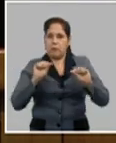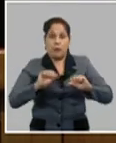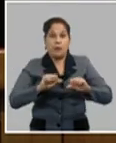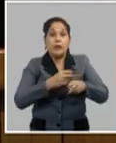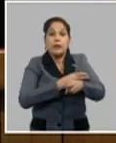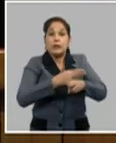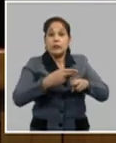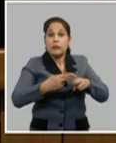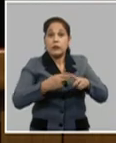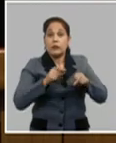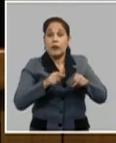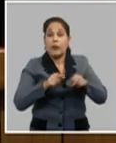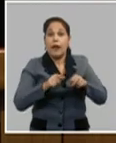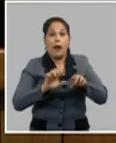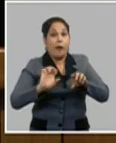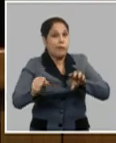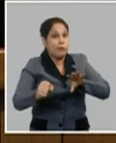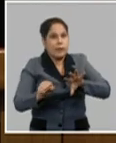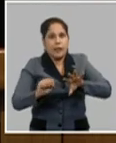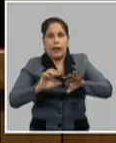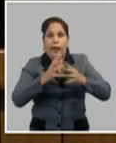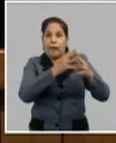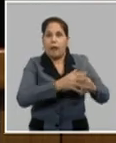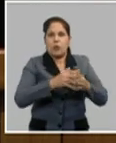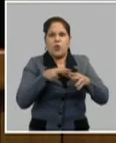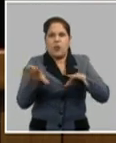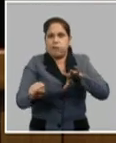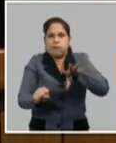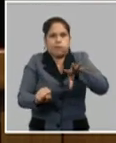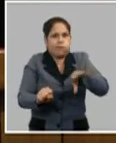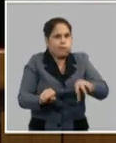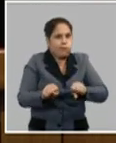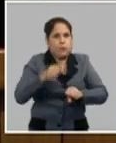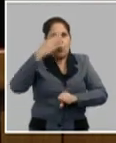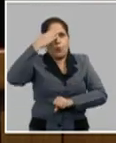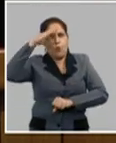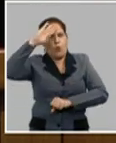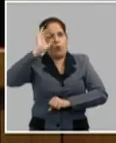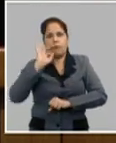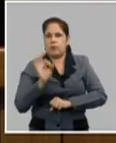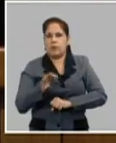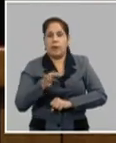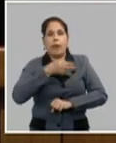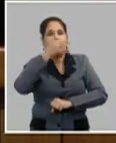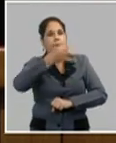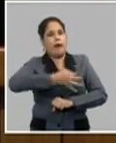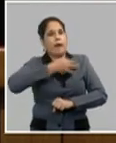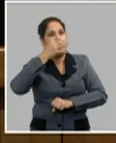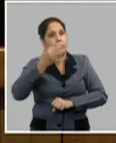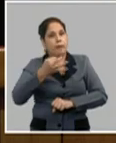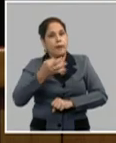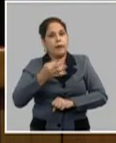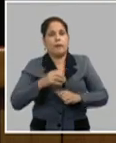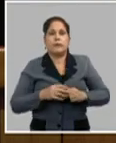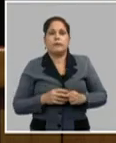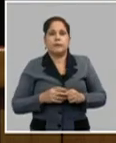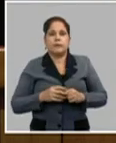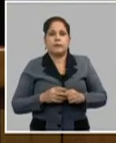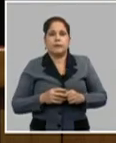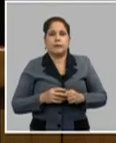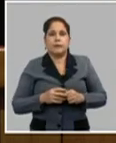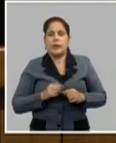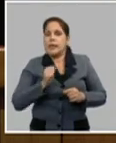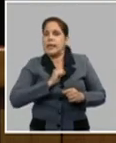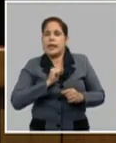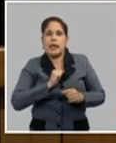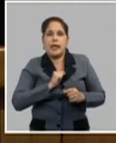Históricamente, el hegemonismo imperialista de los Estados Unidos ha planteado una amenaza para el destino y